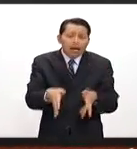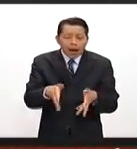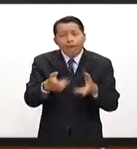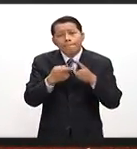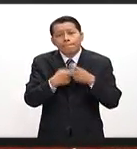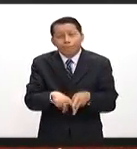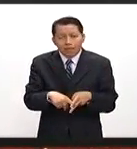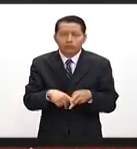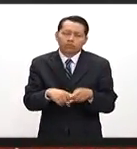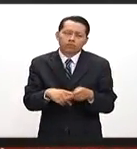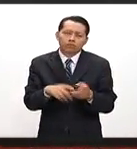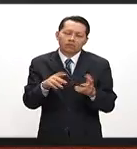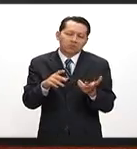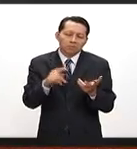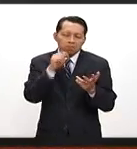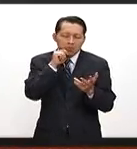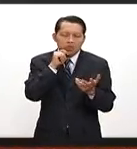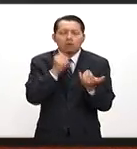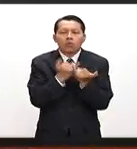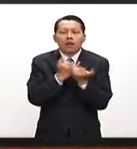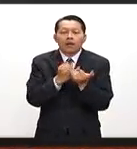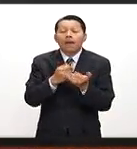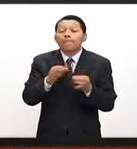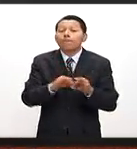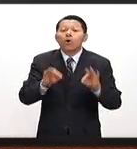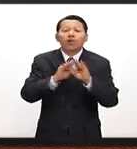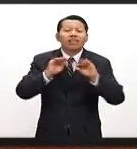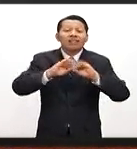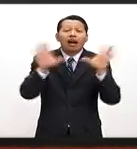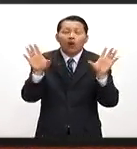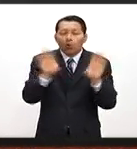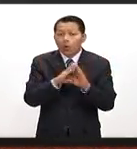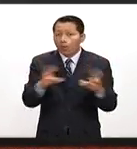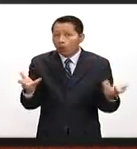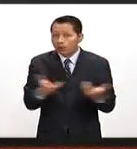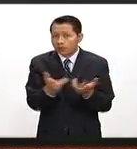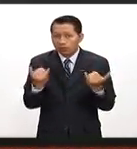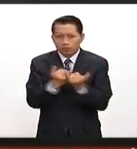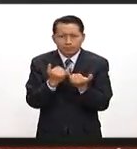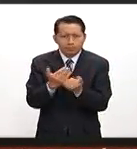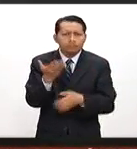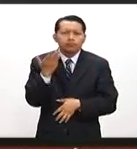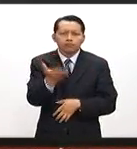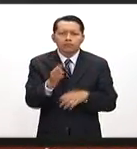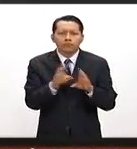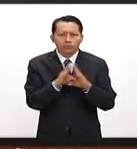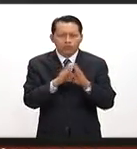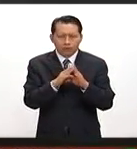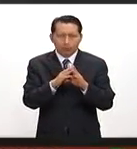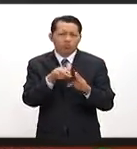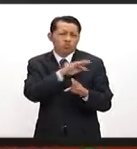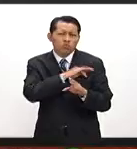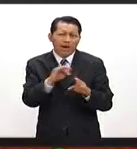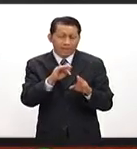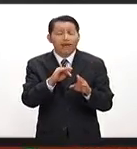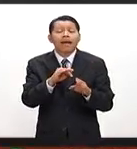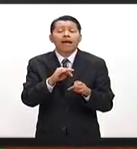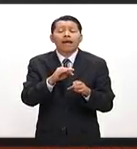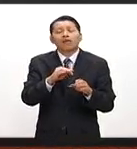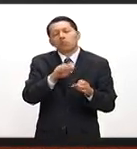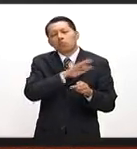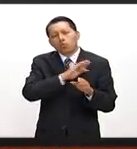ejecutada. Lo importante es que tengan muy claro cómo la van a implementar. Les estamos pidiendo que suban un video a